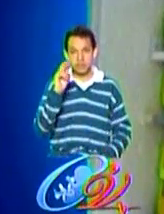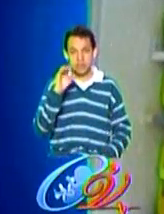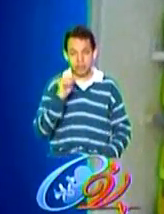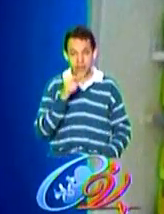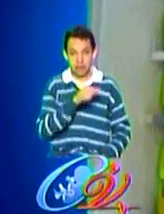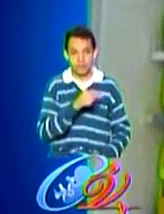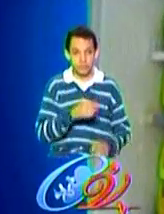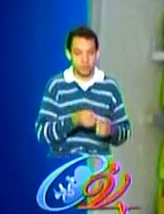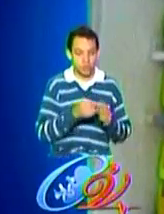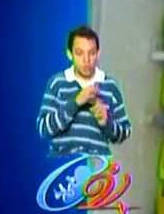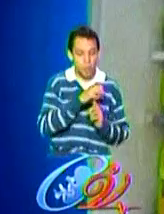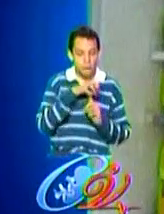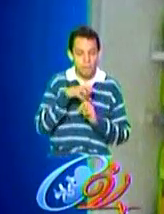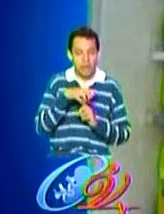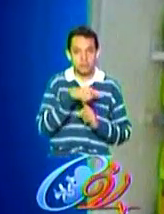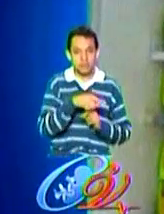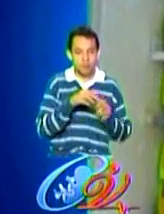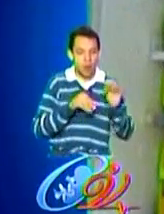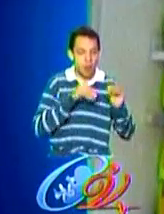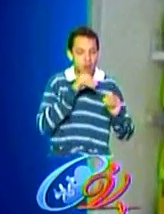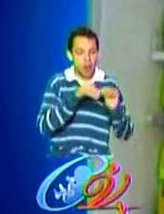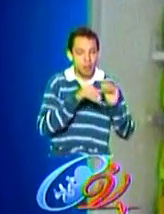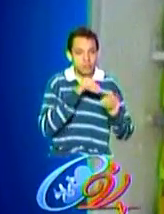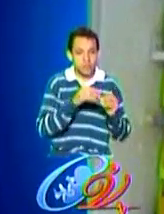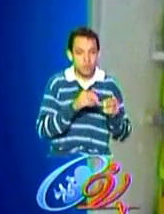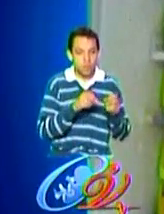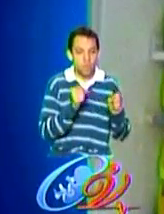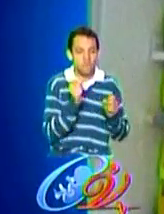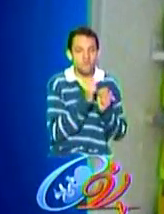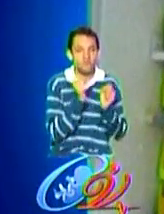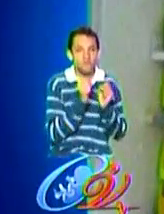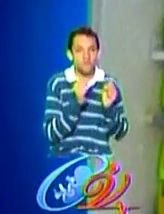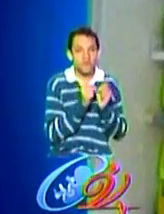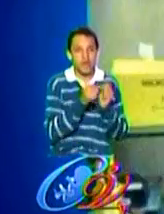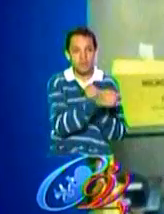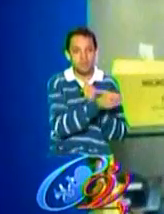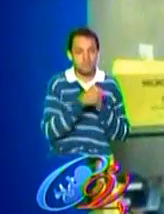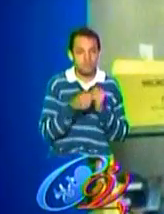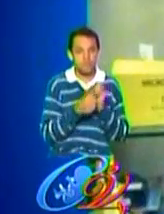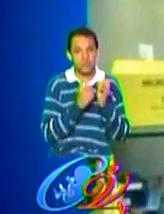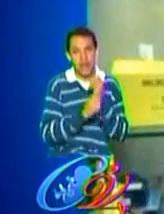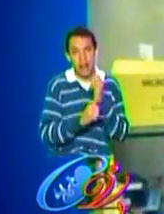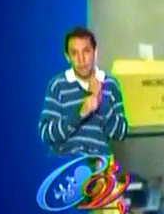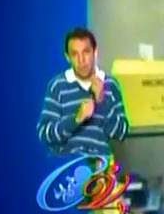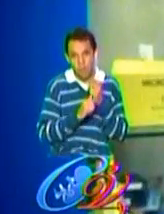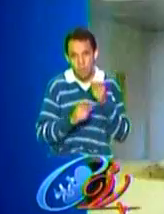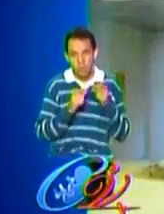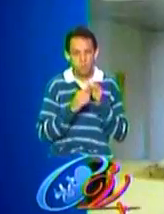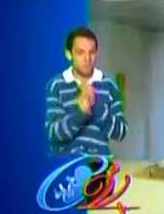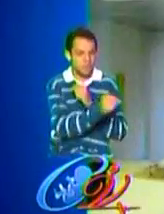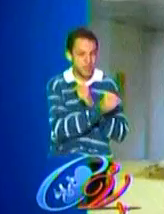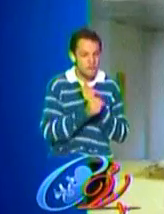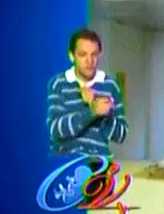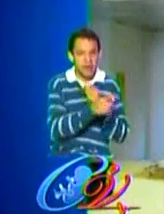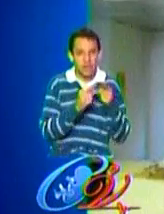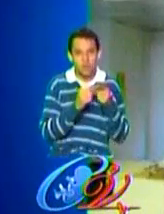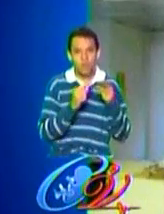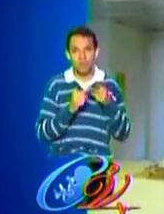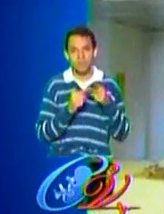nosotros cultivamos su propia materia fecal, su propia saliva, todo. Y, por ejemplo,